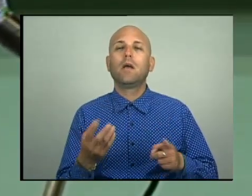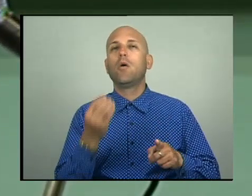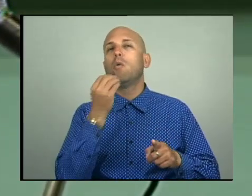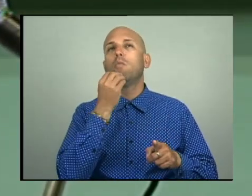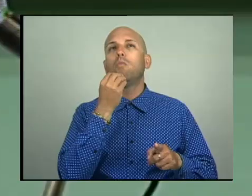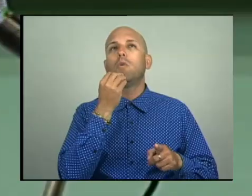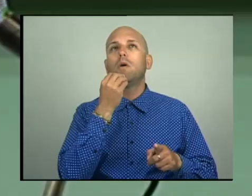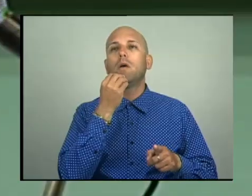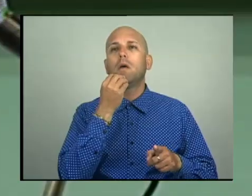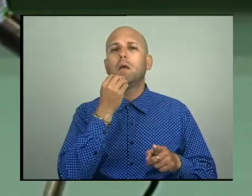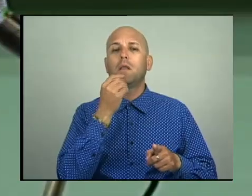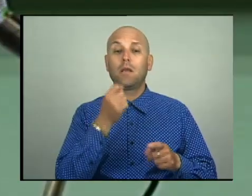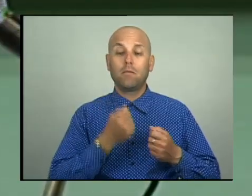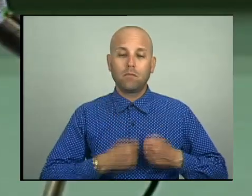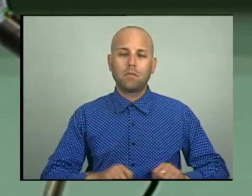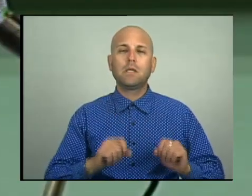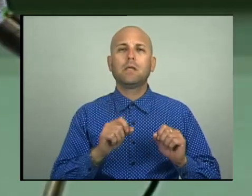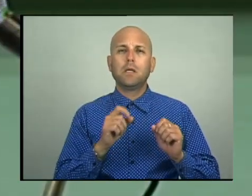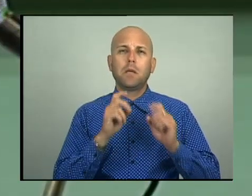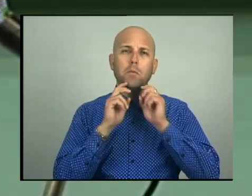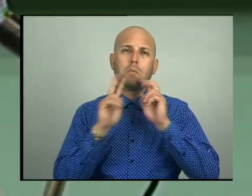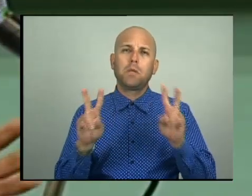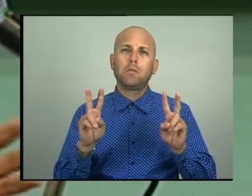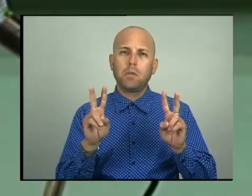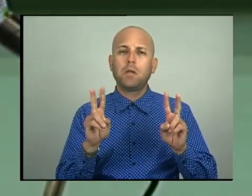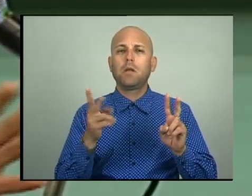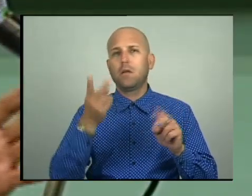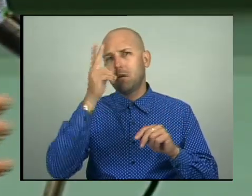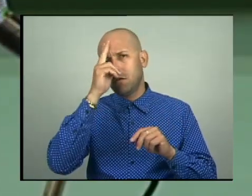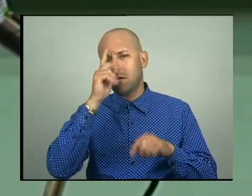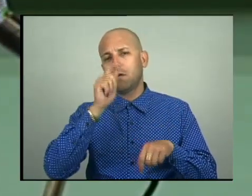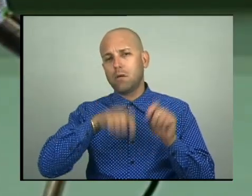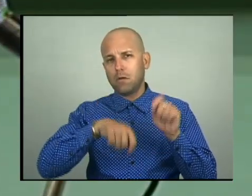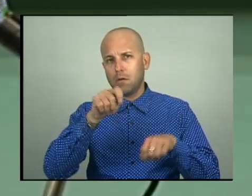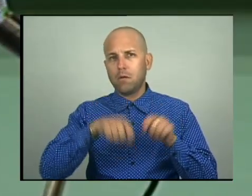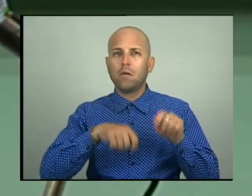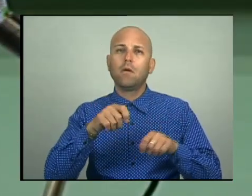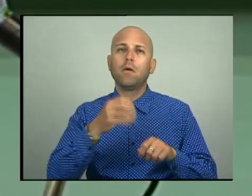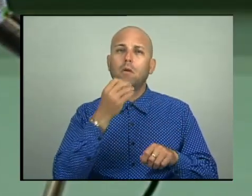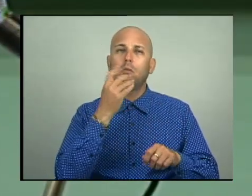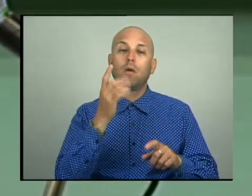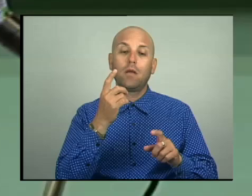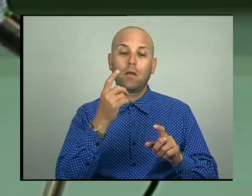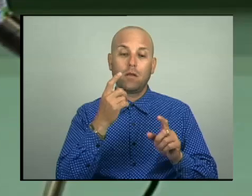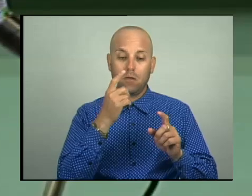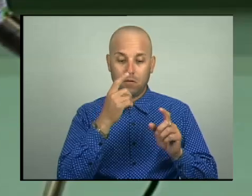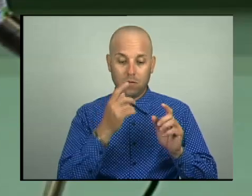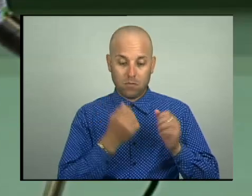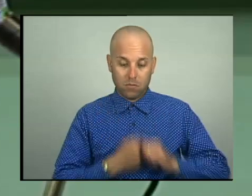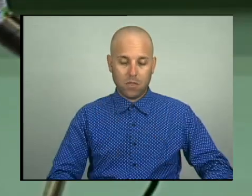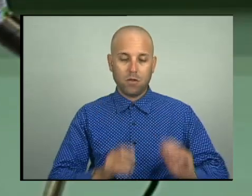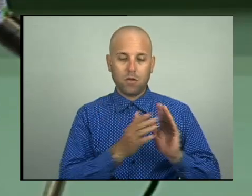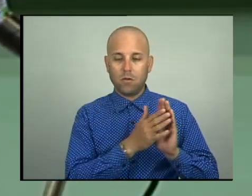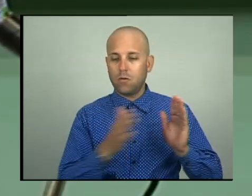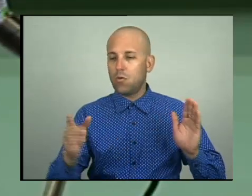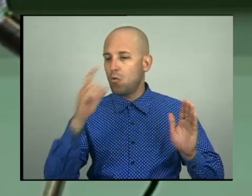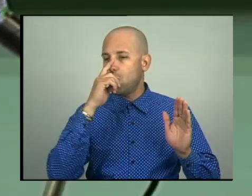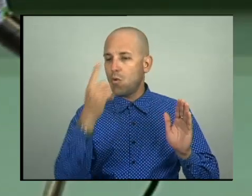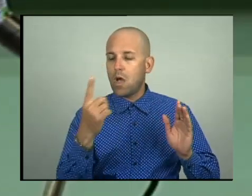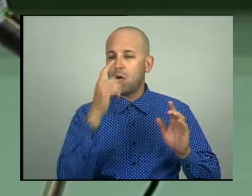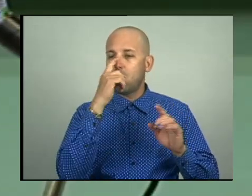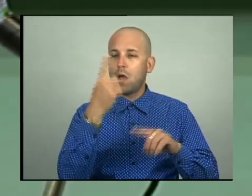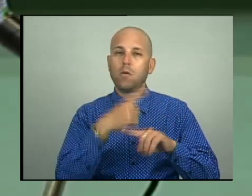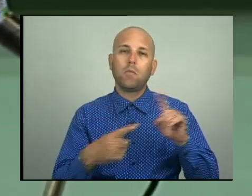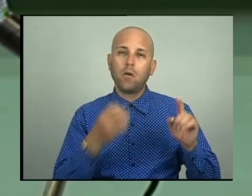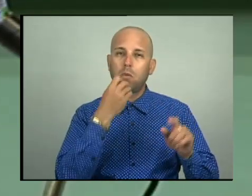una supervivencia adecuada y se opera en la vuelta de un año y medio, y los